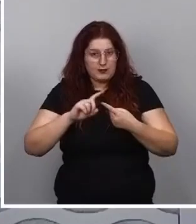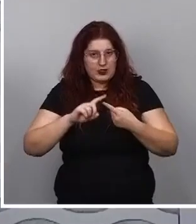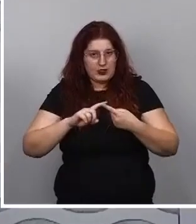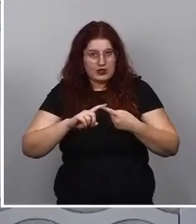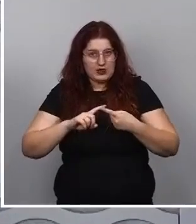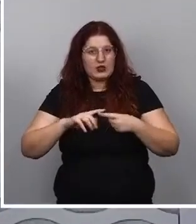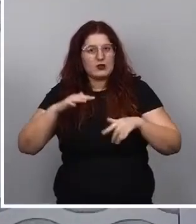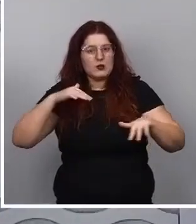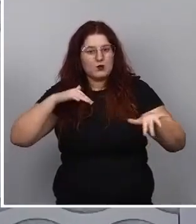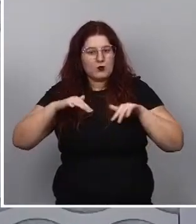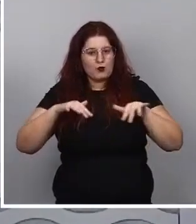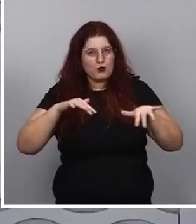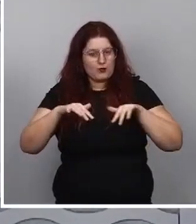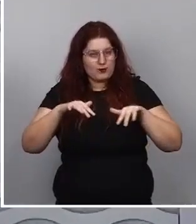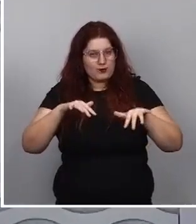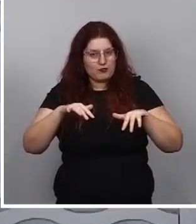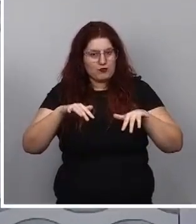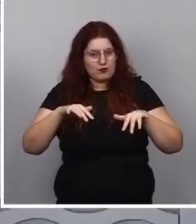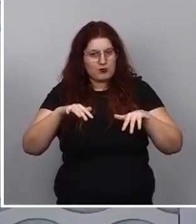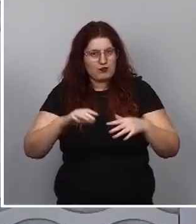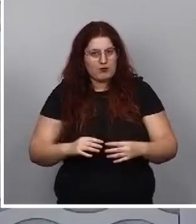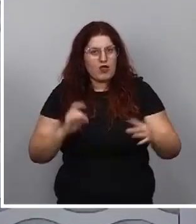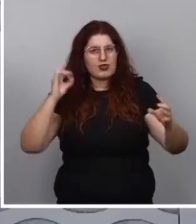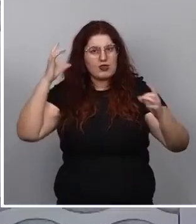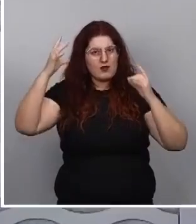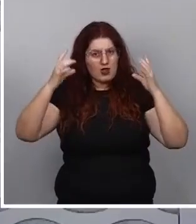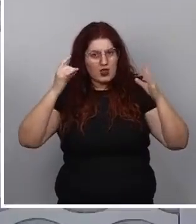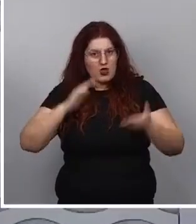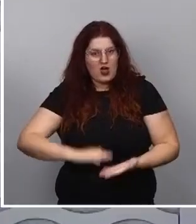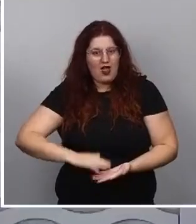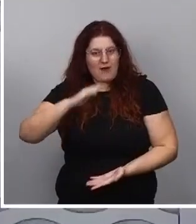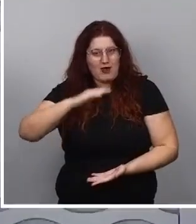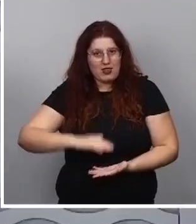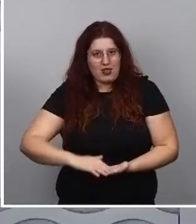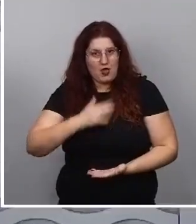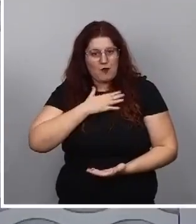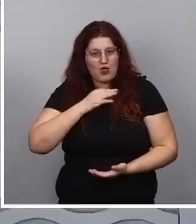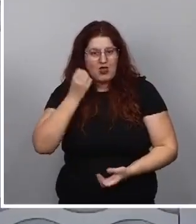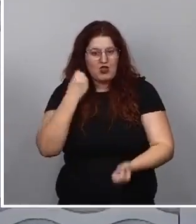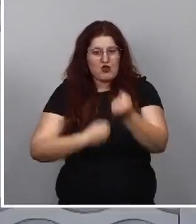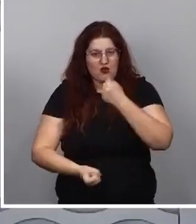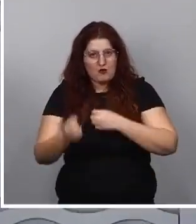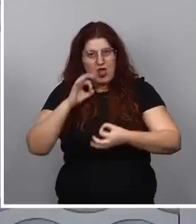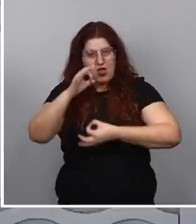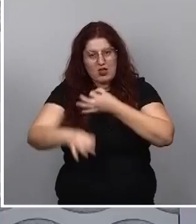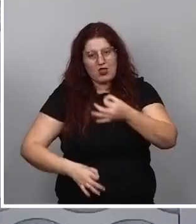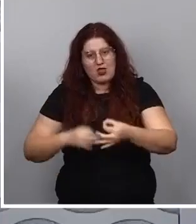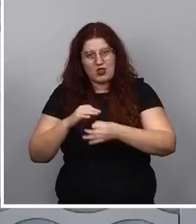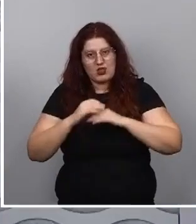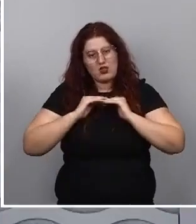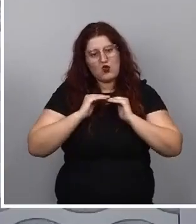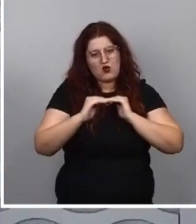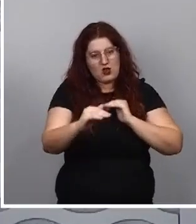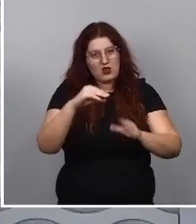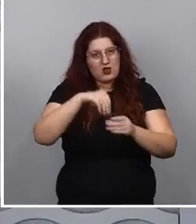vinculadas con a actividade, con a capacidade de generar economía circular en el territorio, a reducción